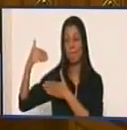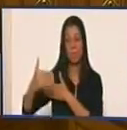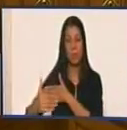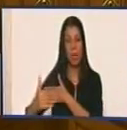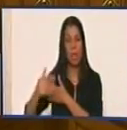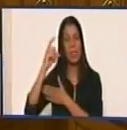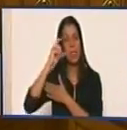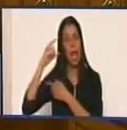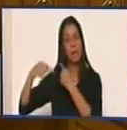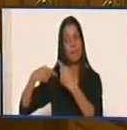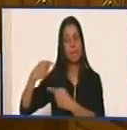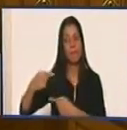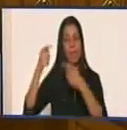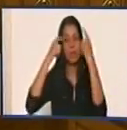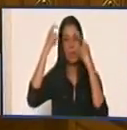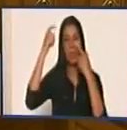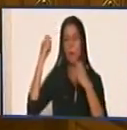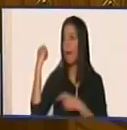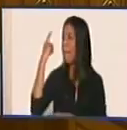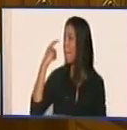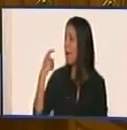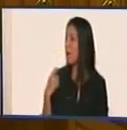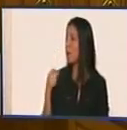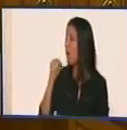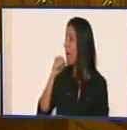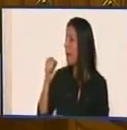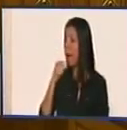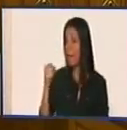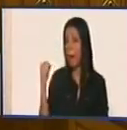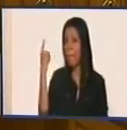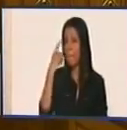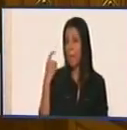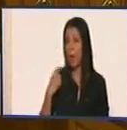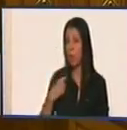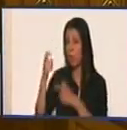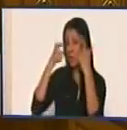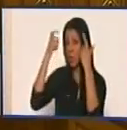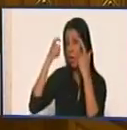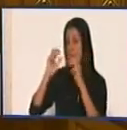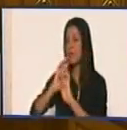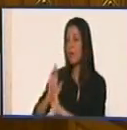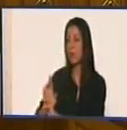otra vez Chávez entrevistado por José Vicente Rangel.